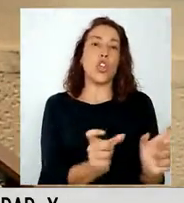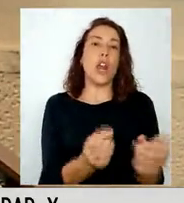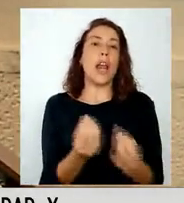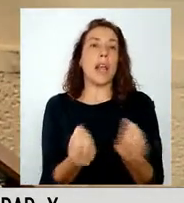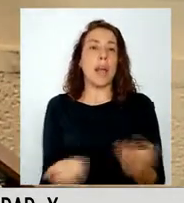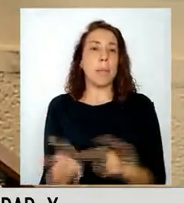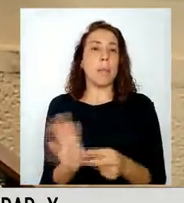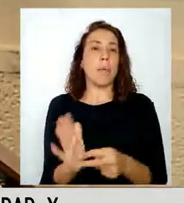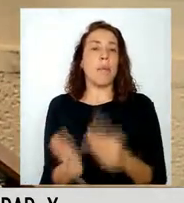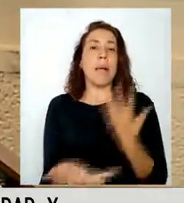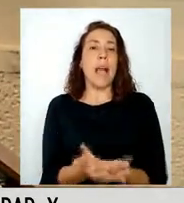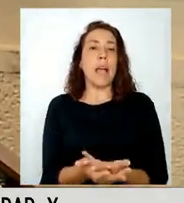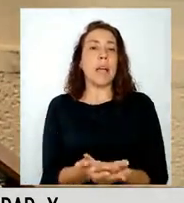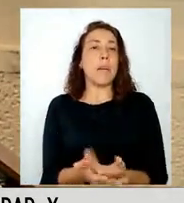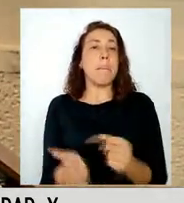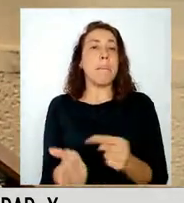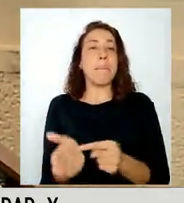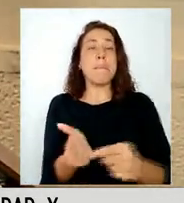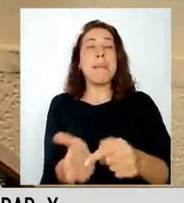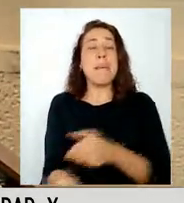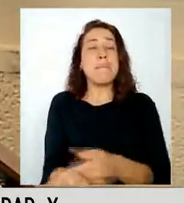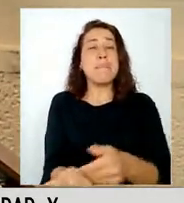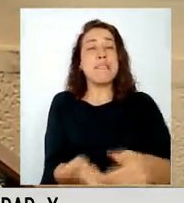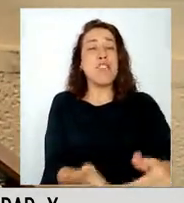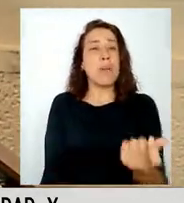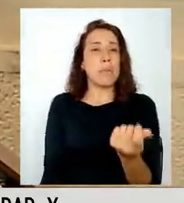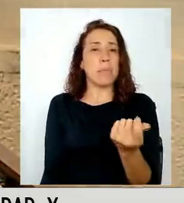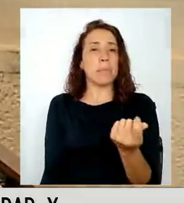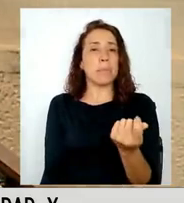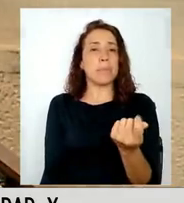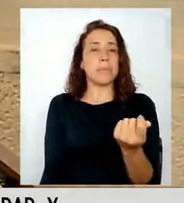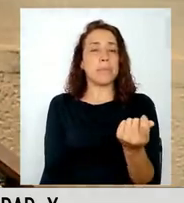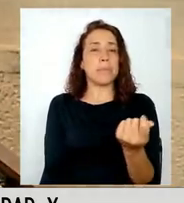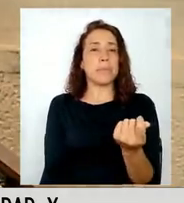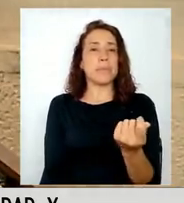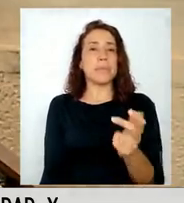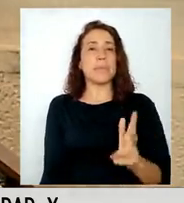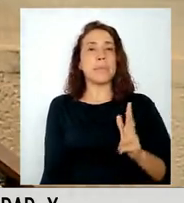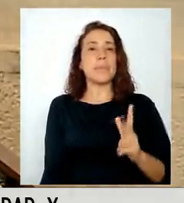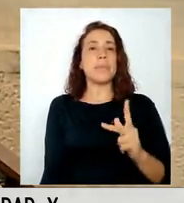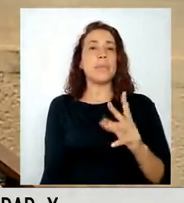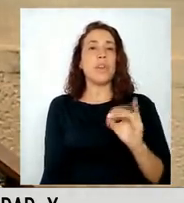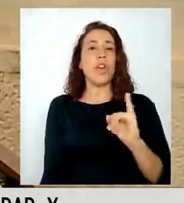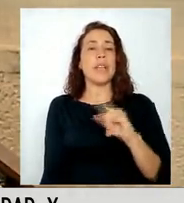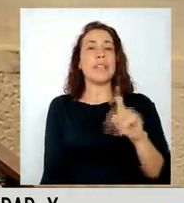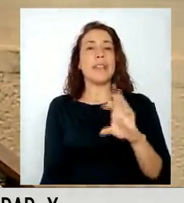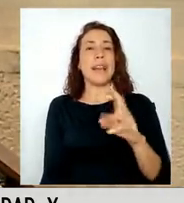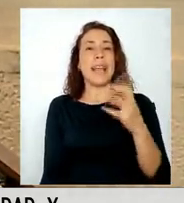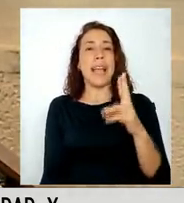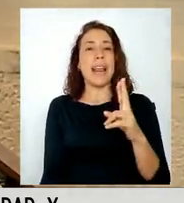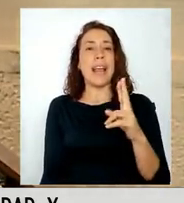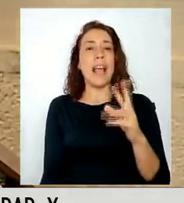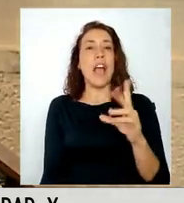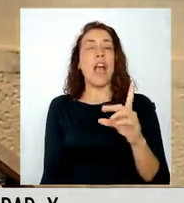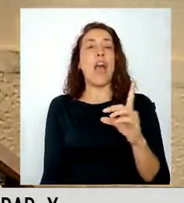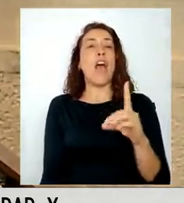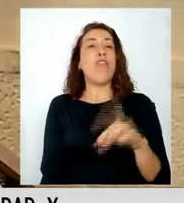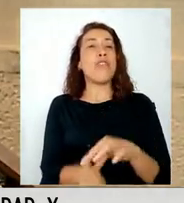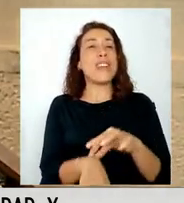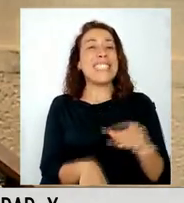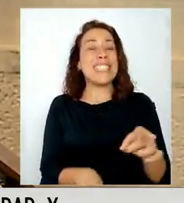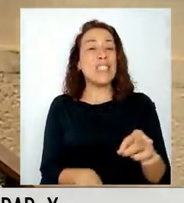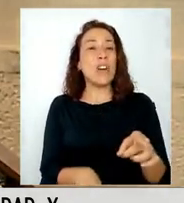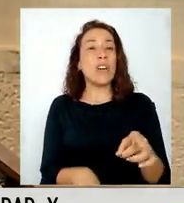miles de millones de pesos Mario crosby Don Francisco quedó chico pues el último